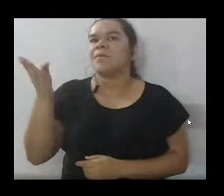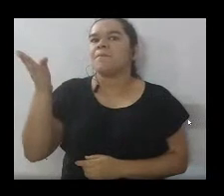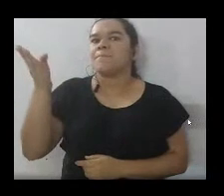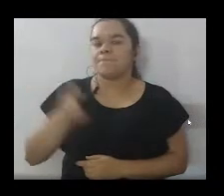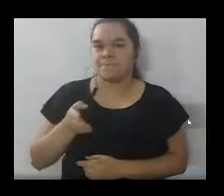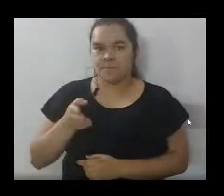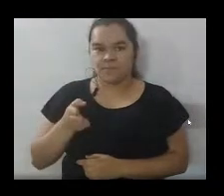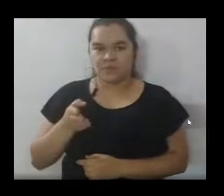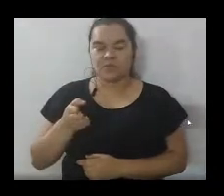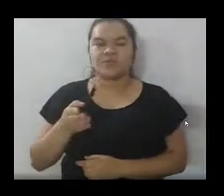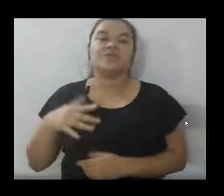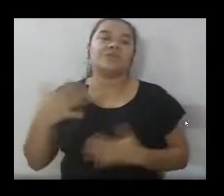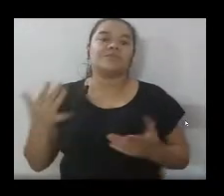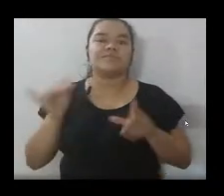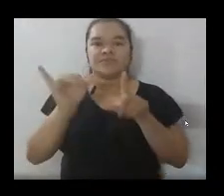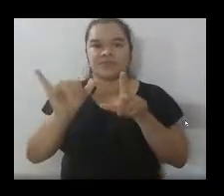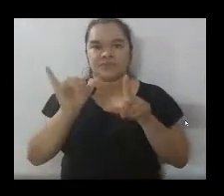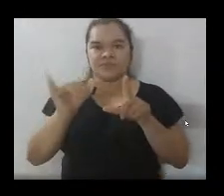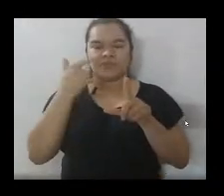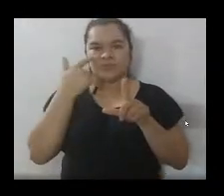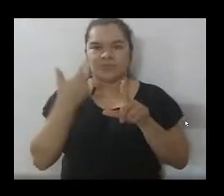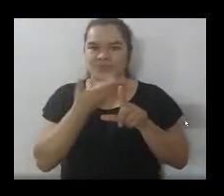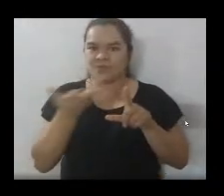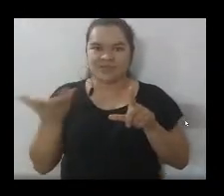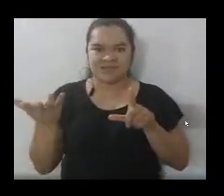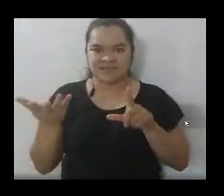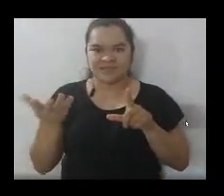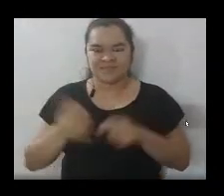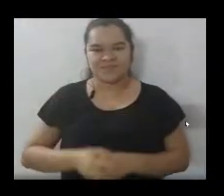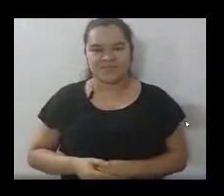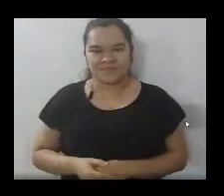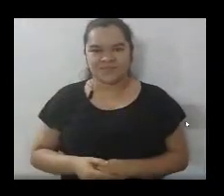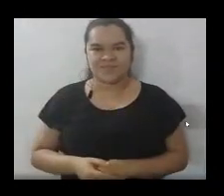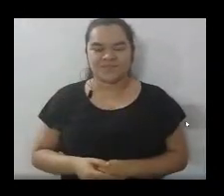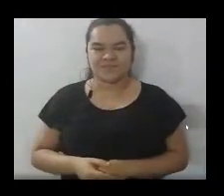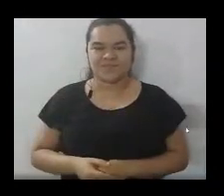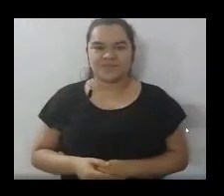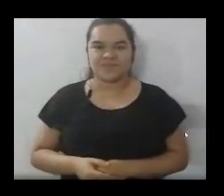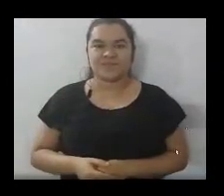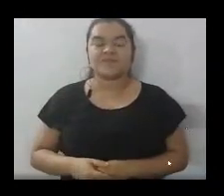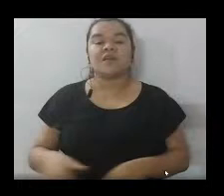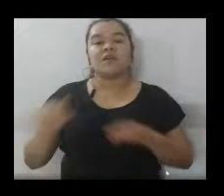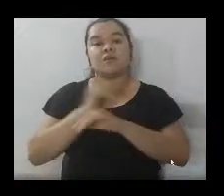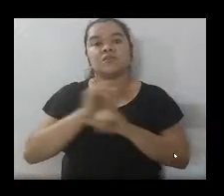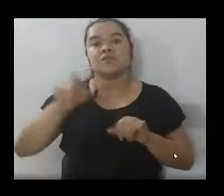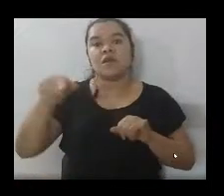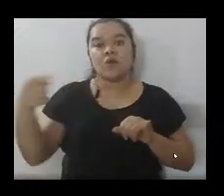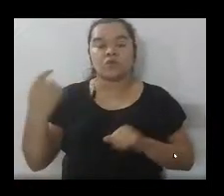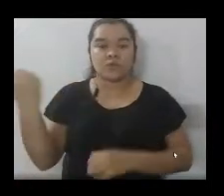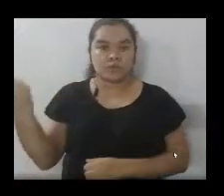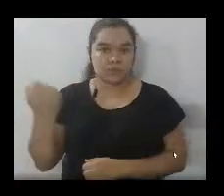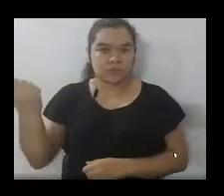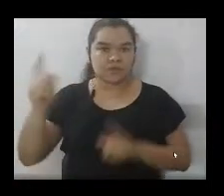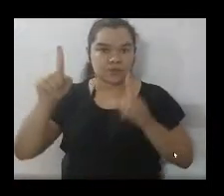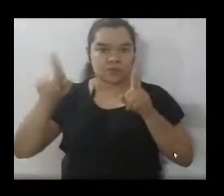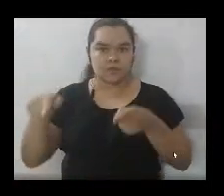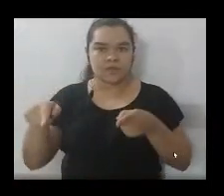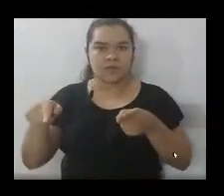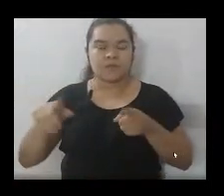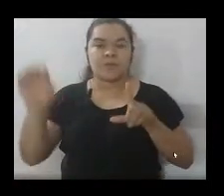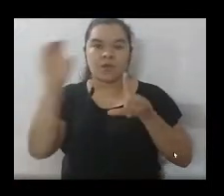través del canal de YouTube de orientación vocacional. Otra novedad es que este año estamos